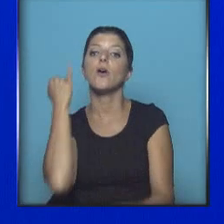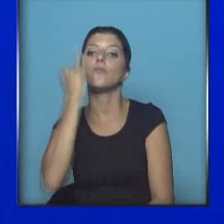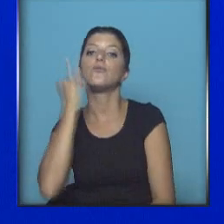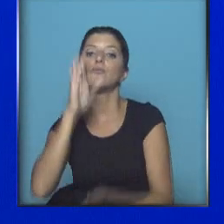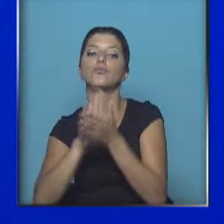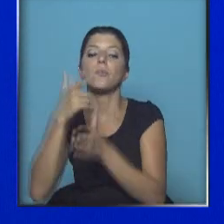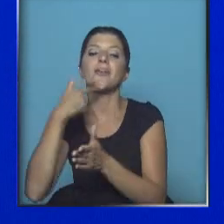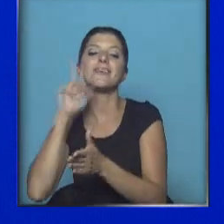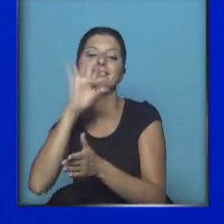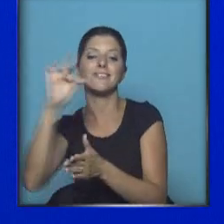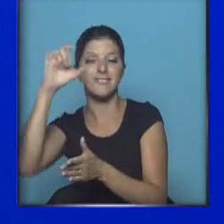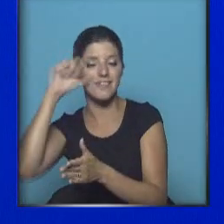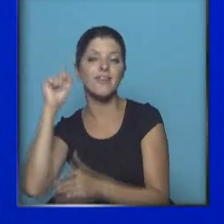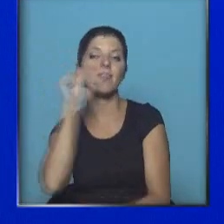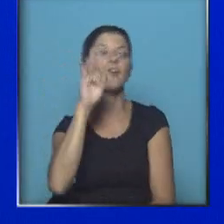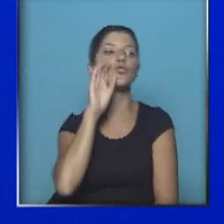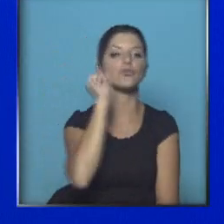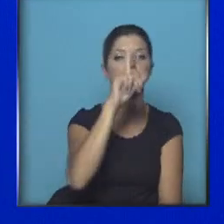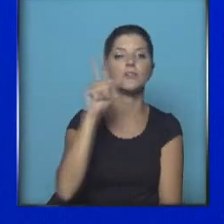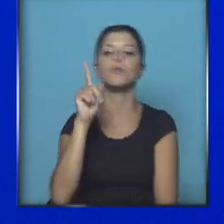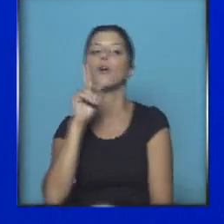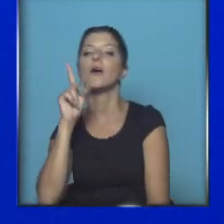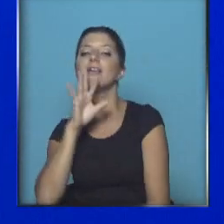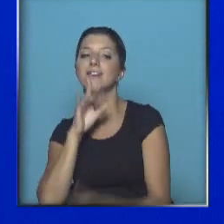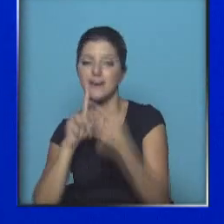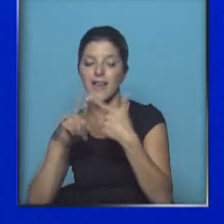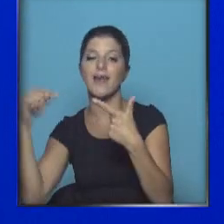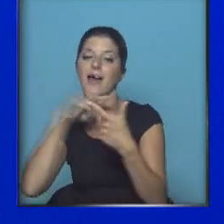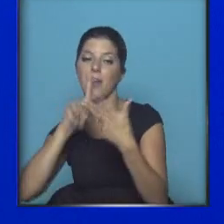de inteligencia de Estados Unidos, de Israel, de Alemania. A propósito de los